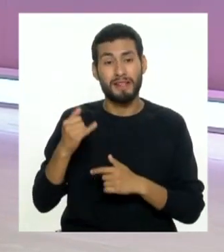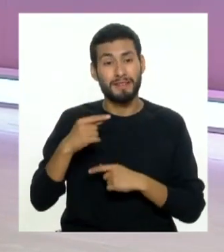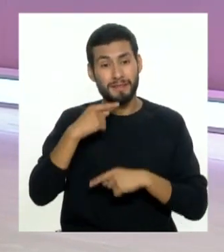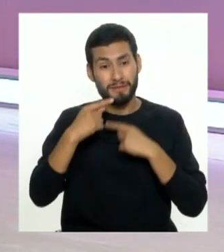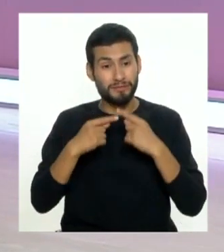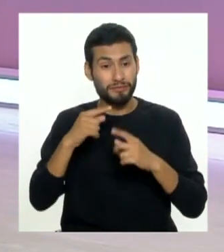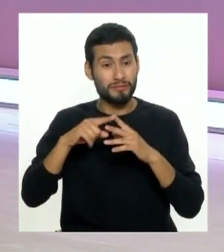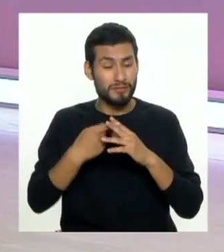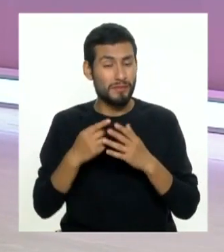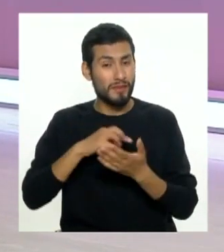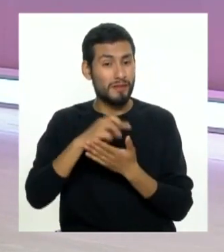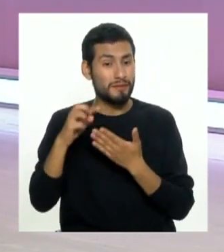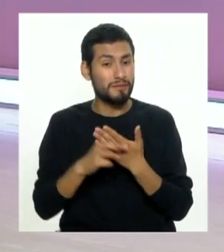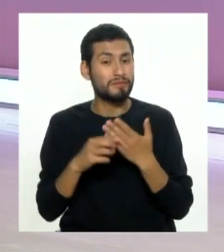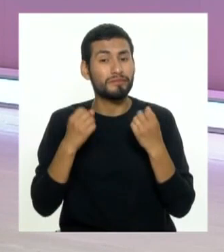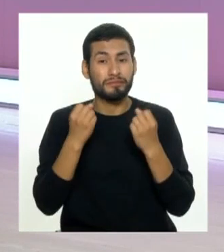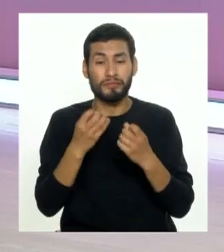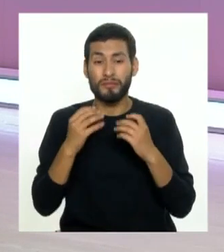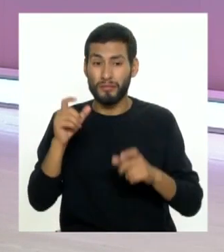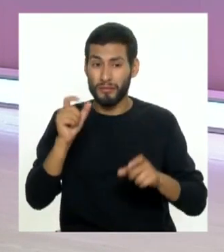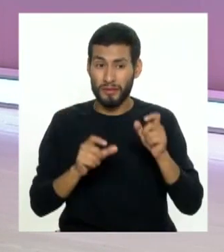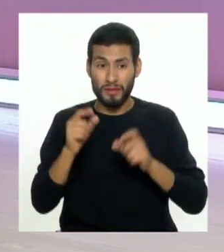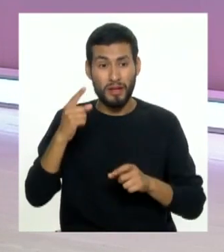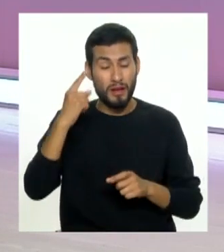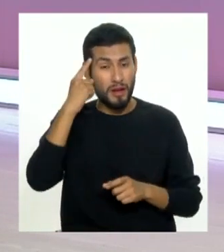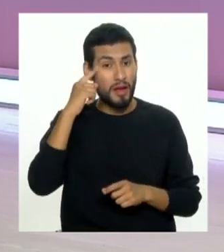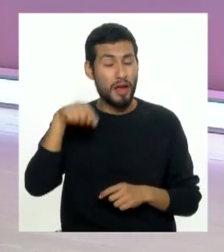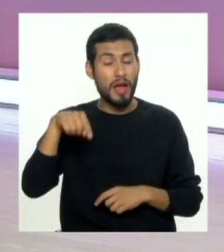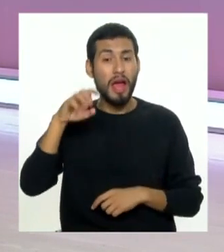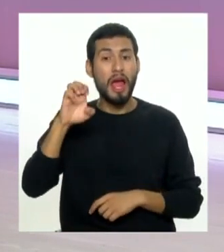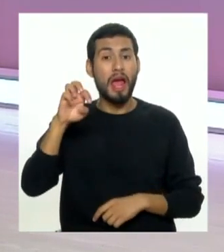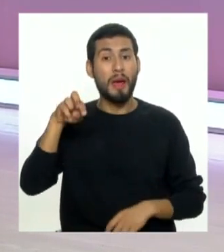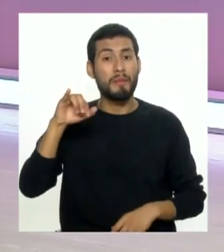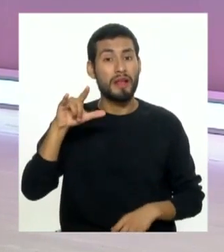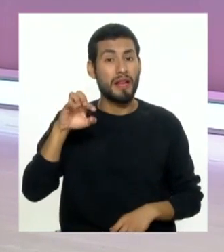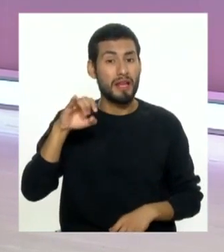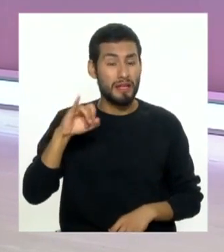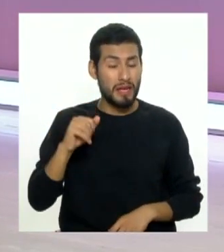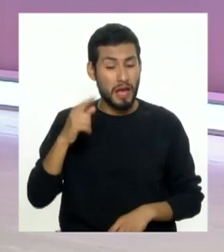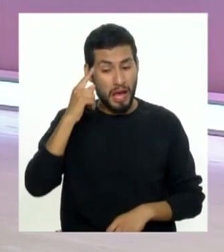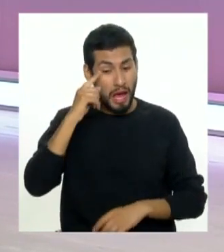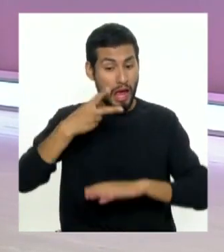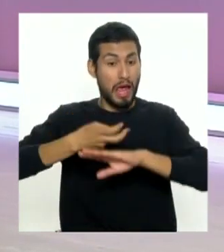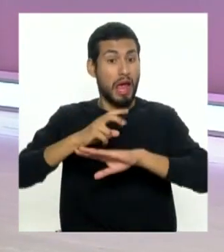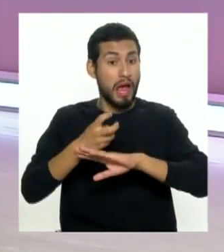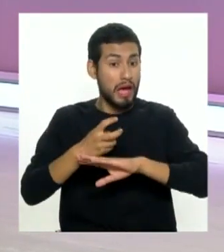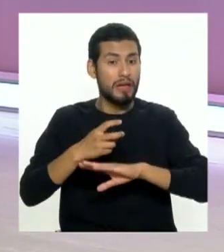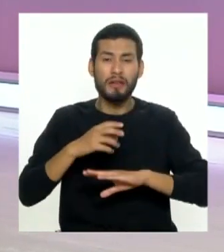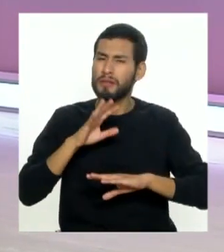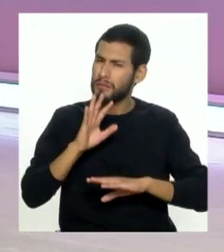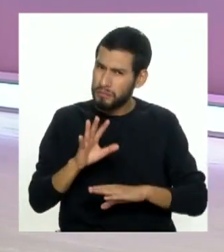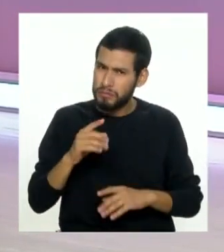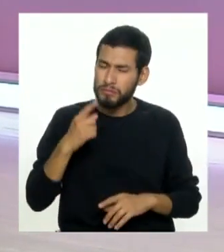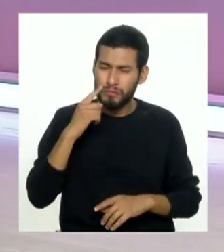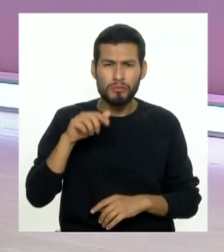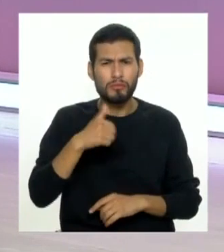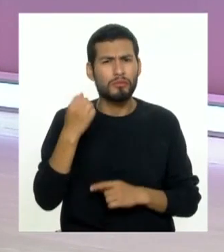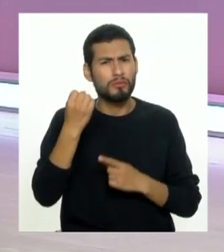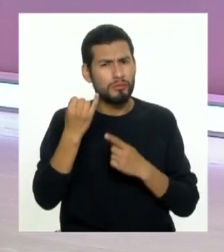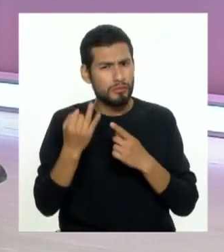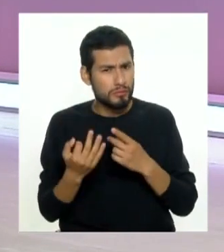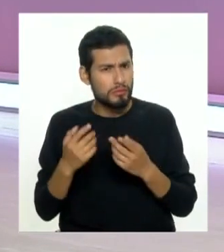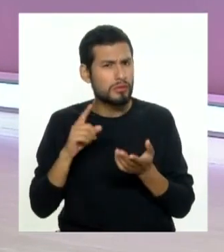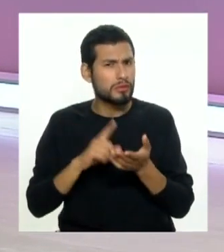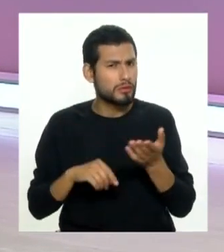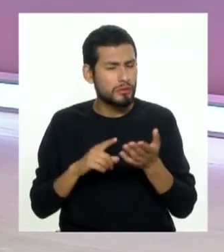diciendo al inicio del programa, muchas personas piensan que la epilepsia solamente es el síndrome convulsivo. Y hoy día vamos a ver qué tipos también tenemos